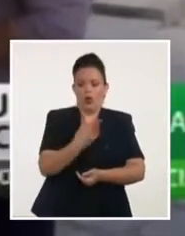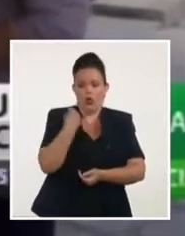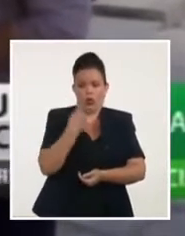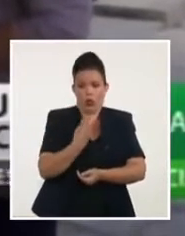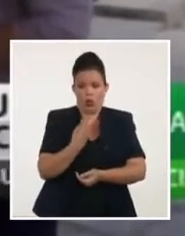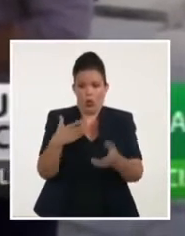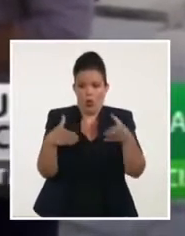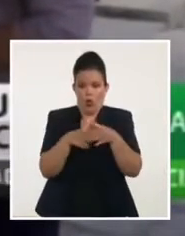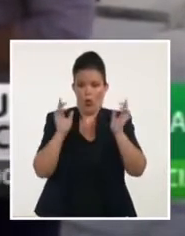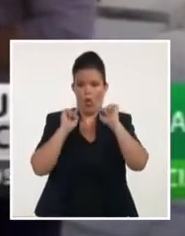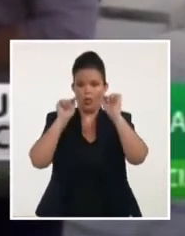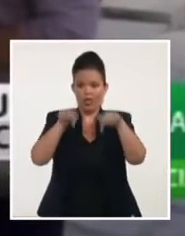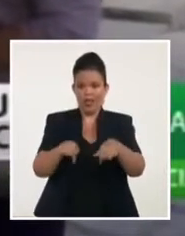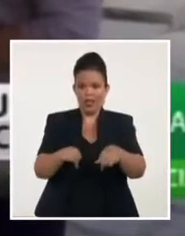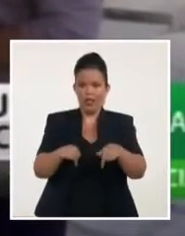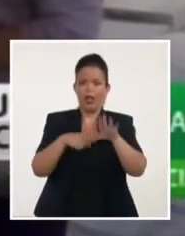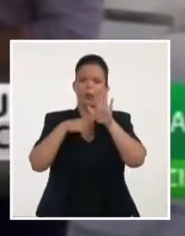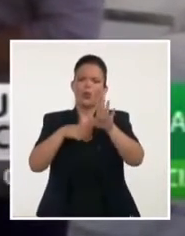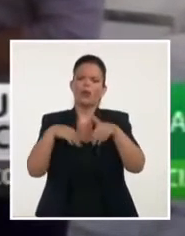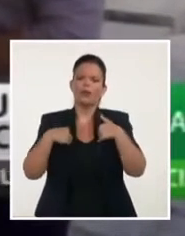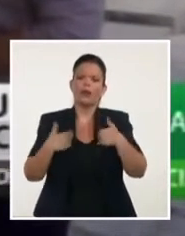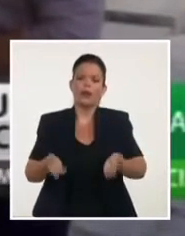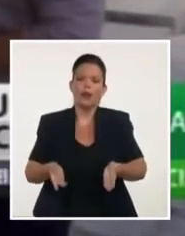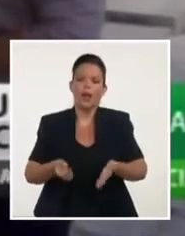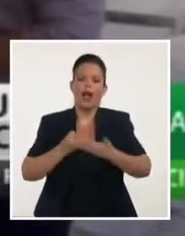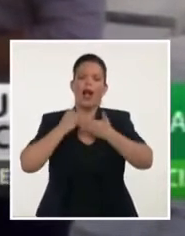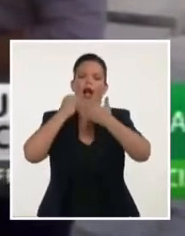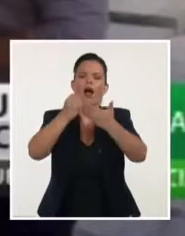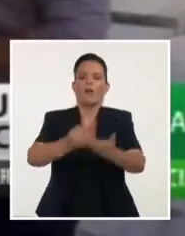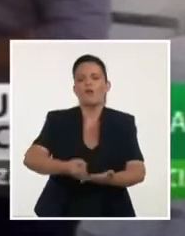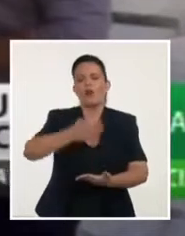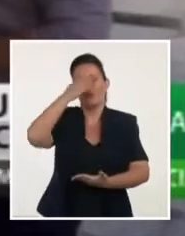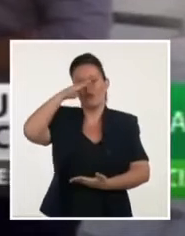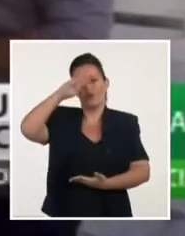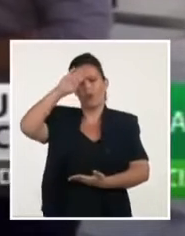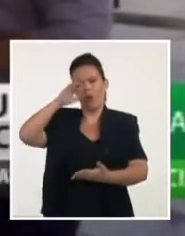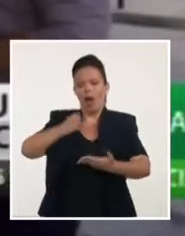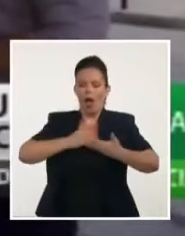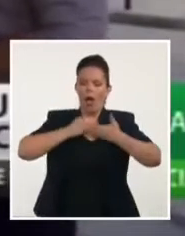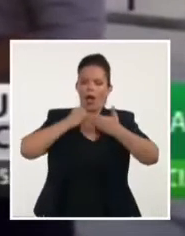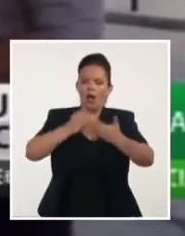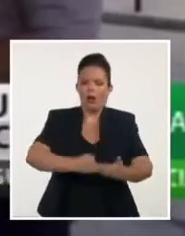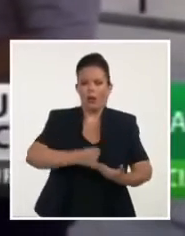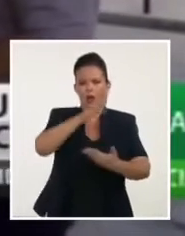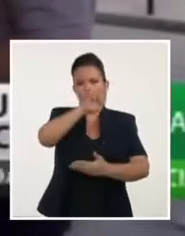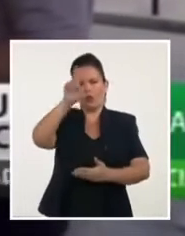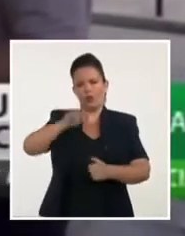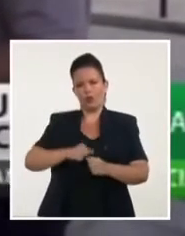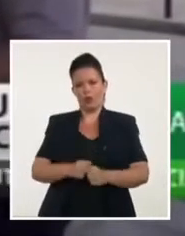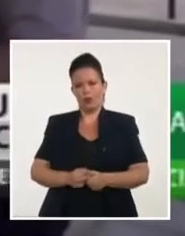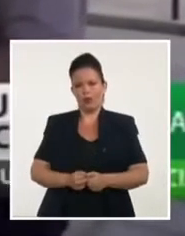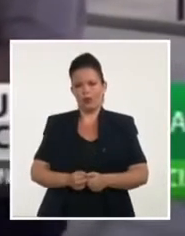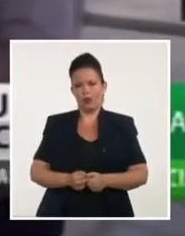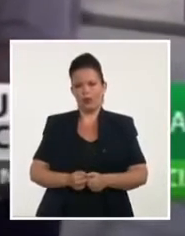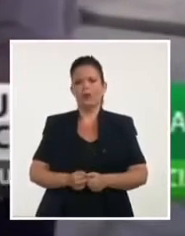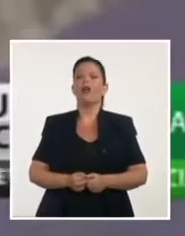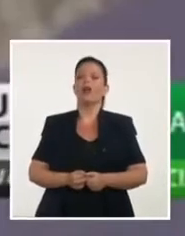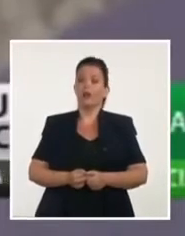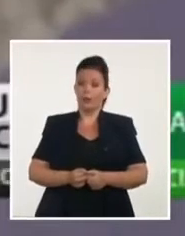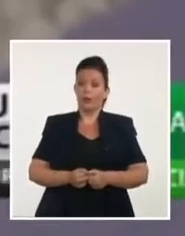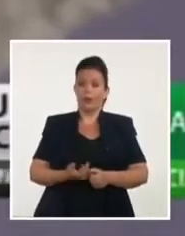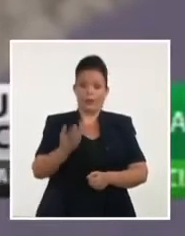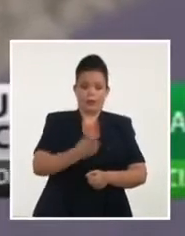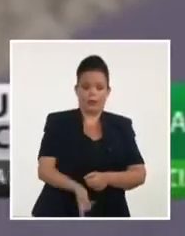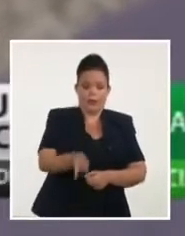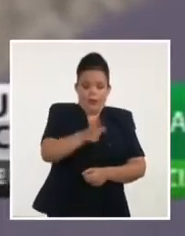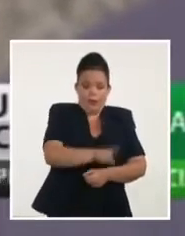Sin embargo, estos grupos que salieron a manifestarse en contra de la gestión del